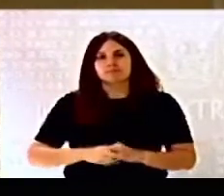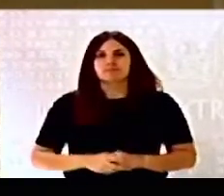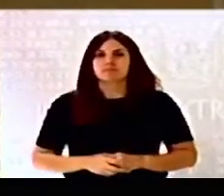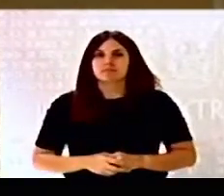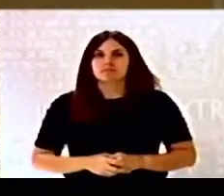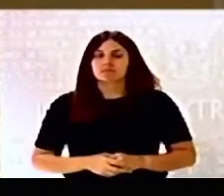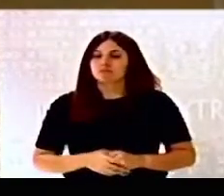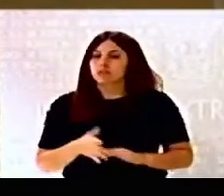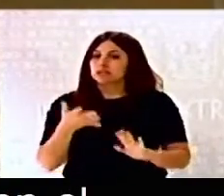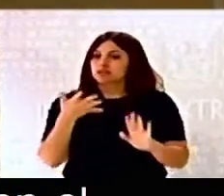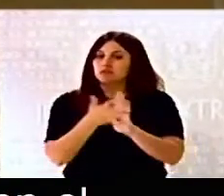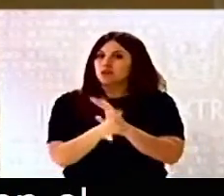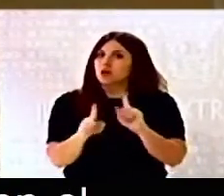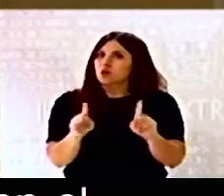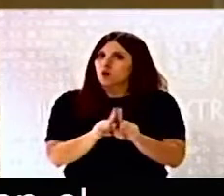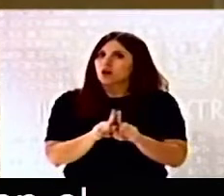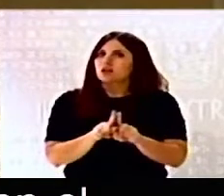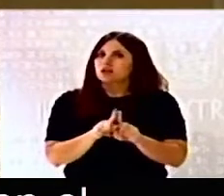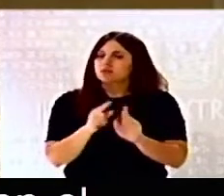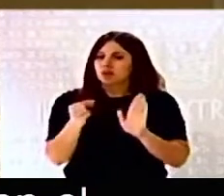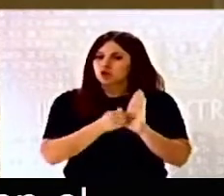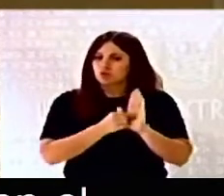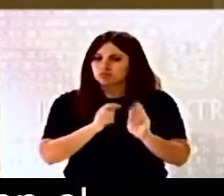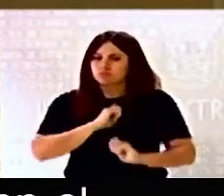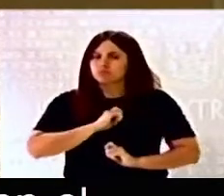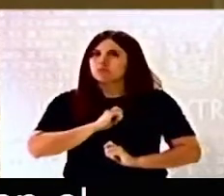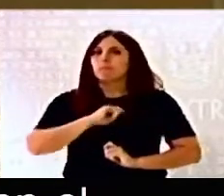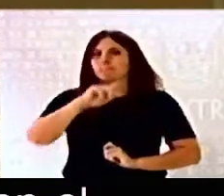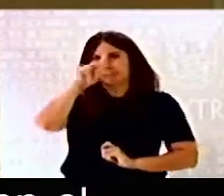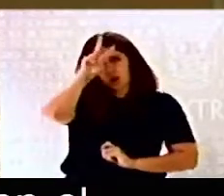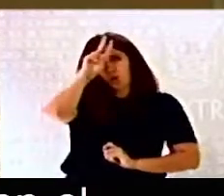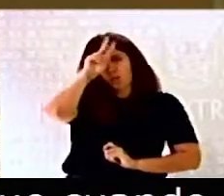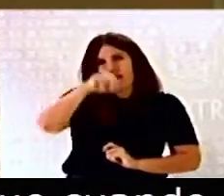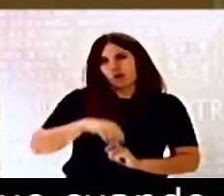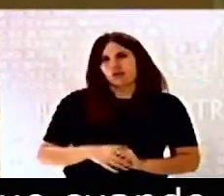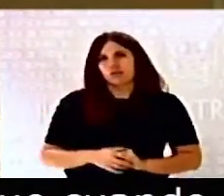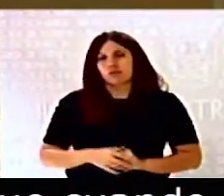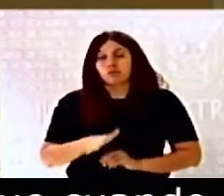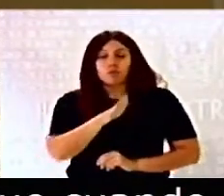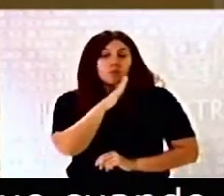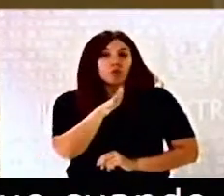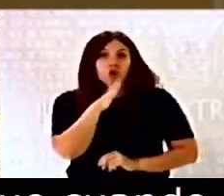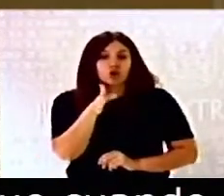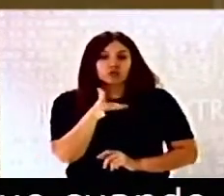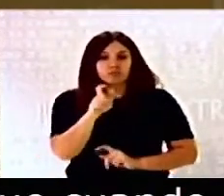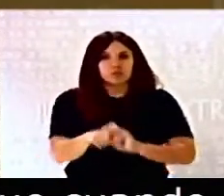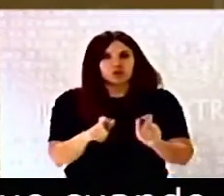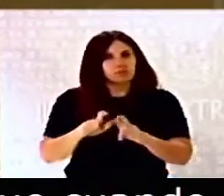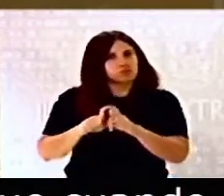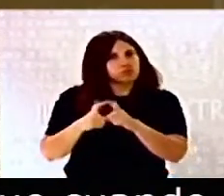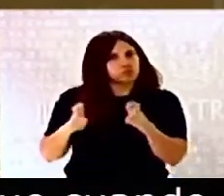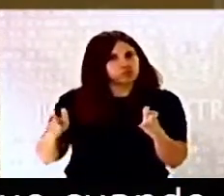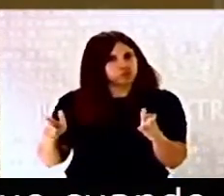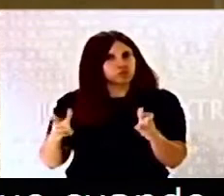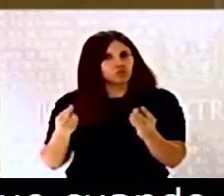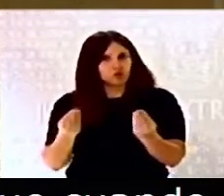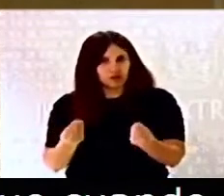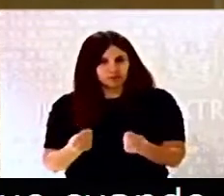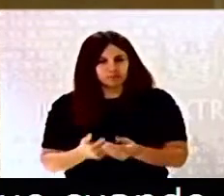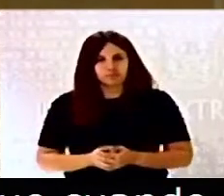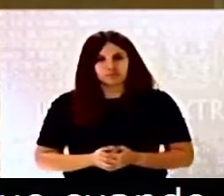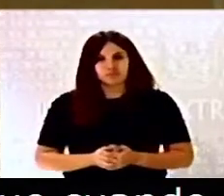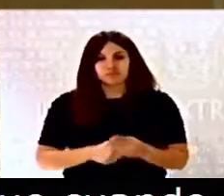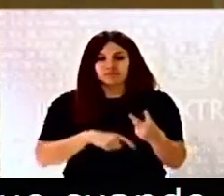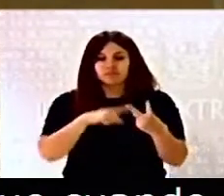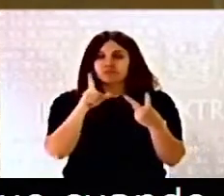dato que cuando menos es un dato preocupante por las cifras de incidencia. En segundo